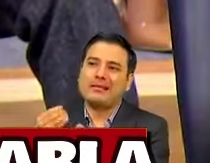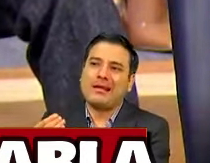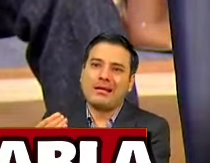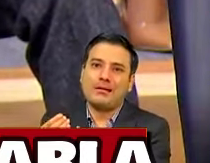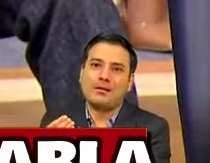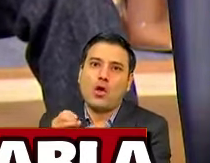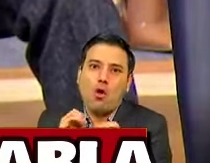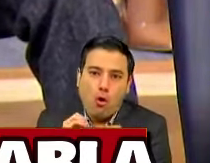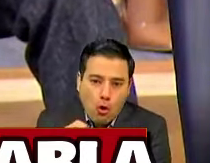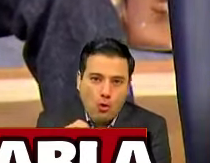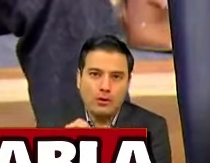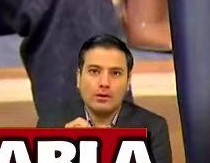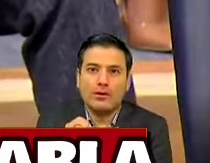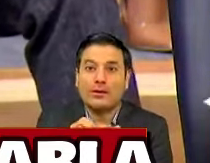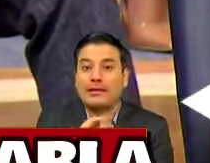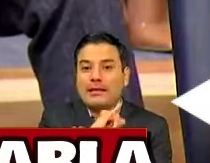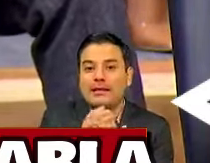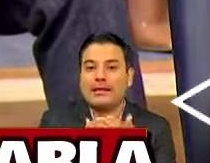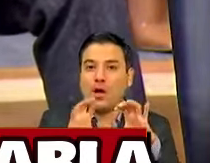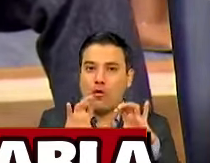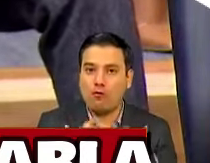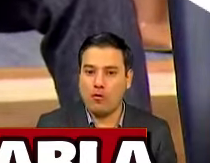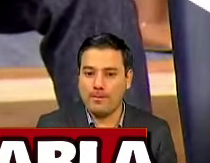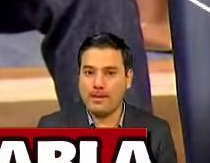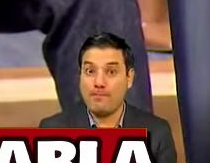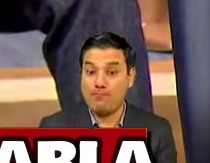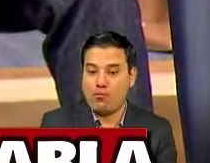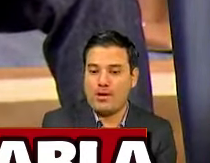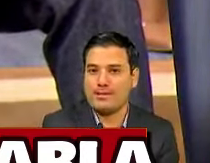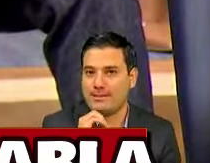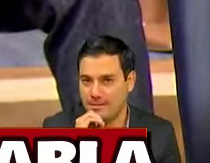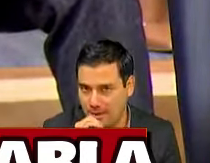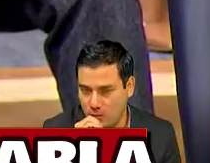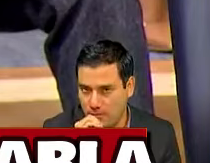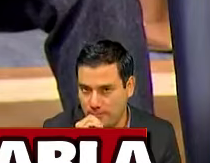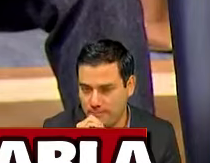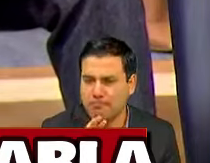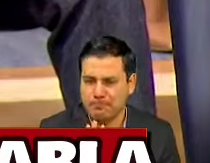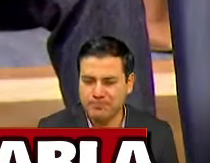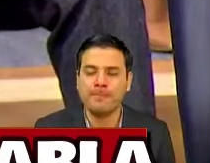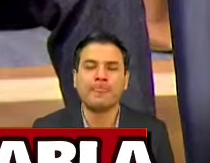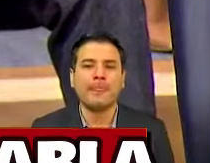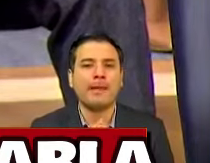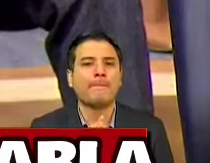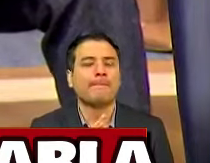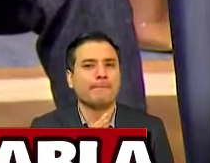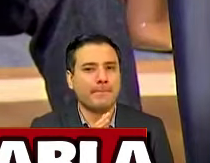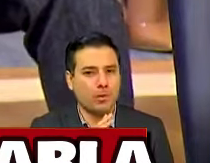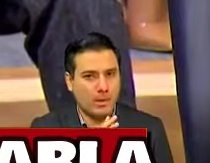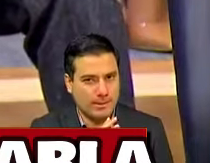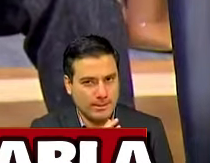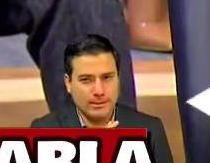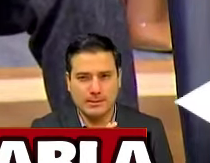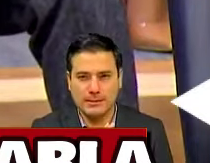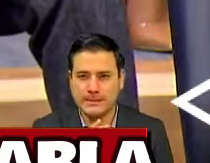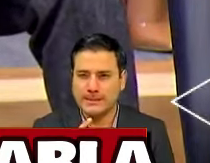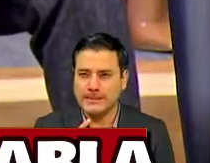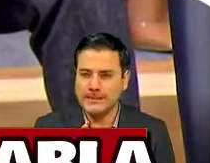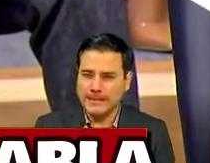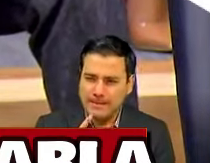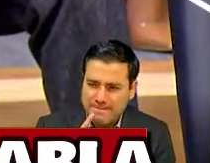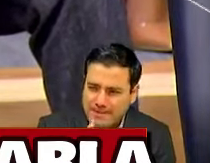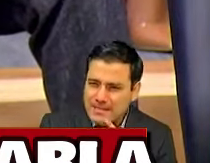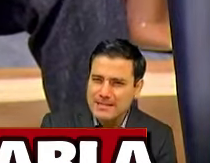parece, de cualquier manera, hay un debate ahí que es muy añejo, de la ley es la ley